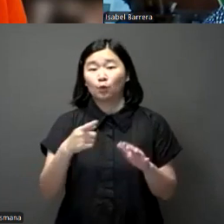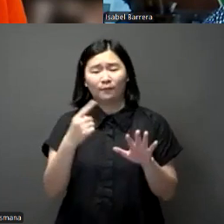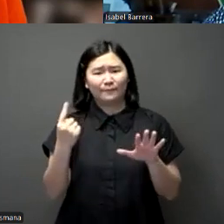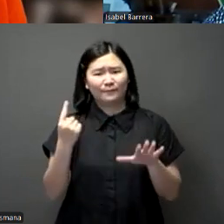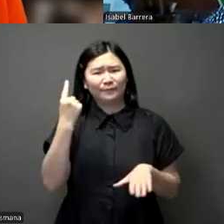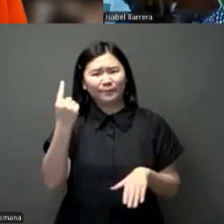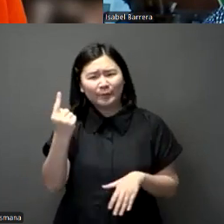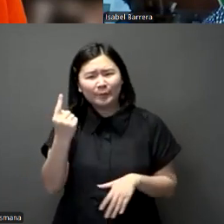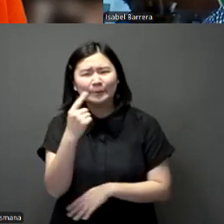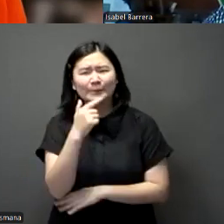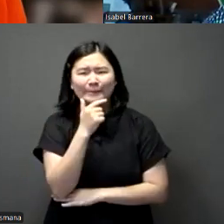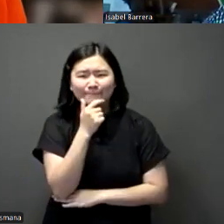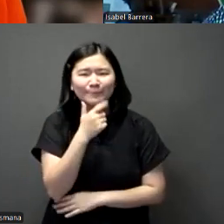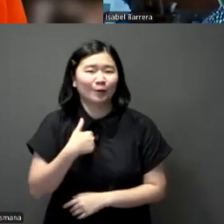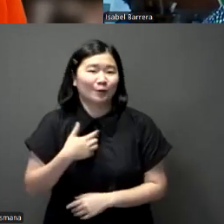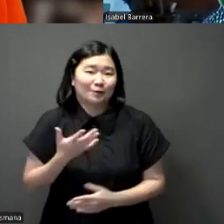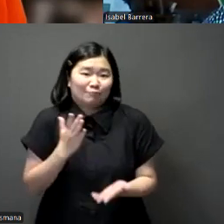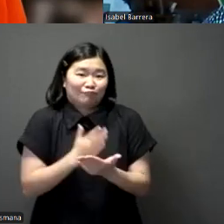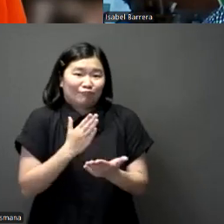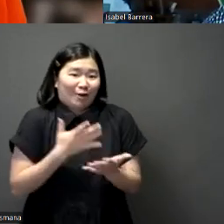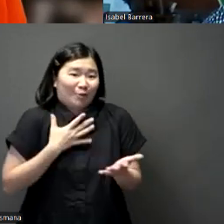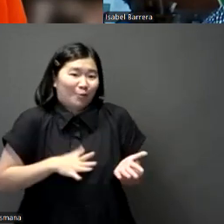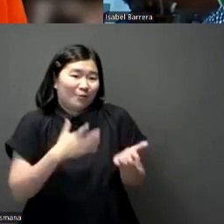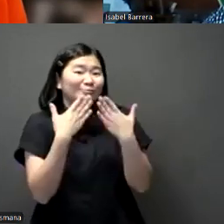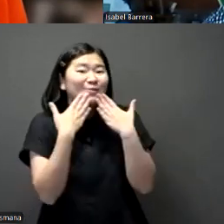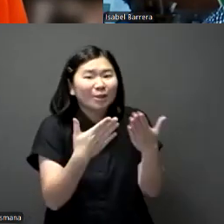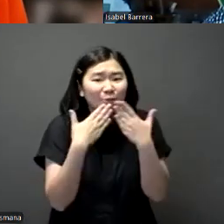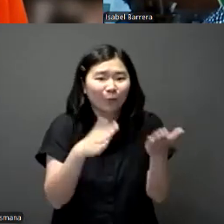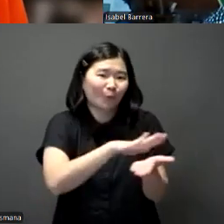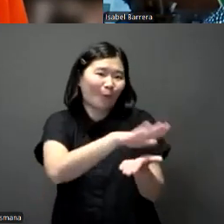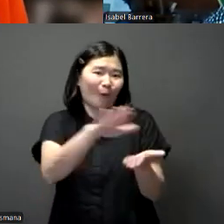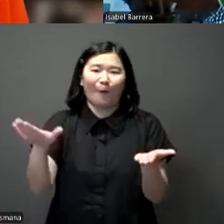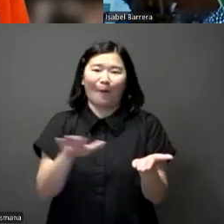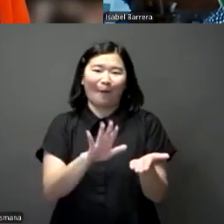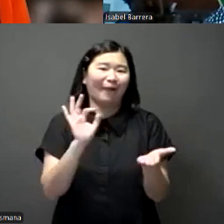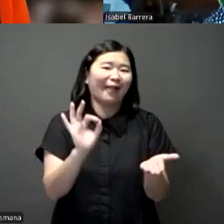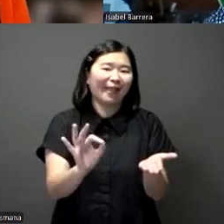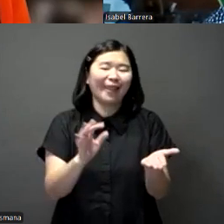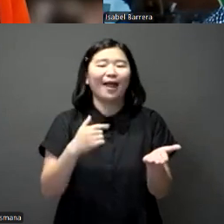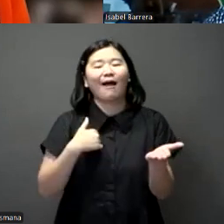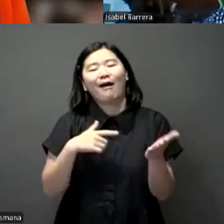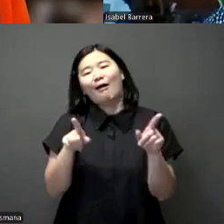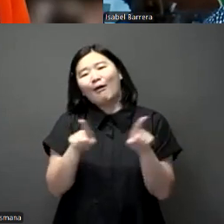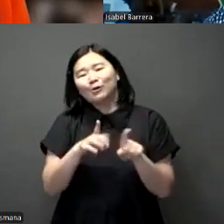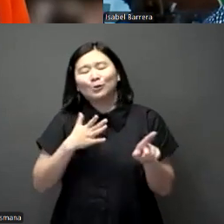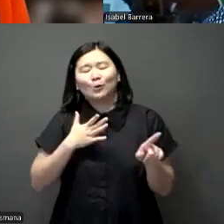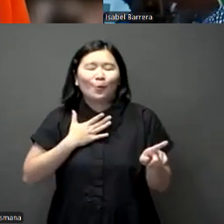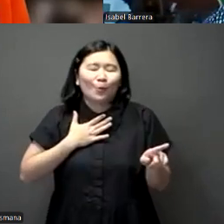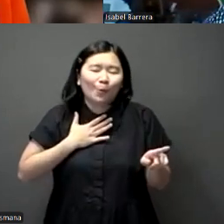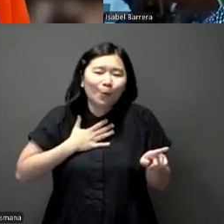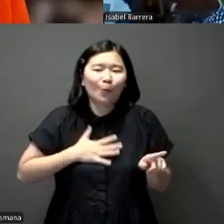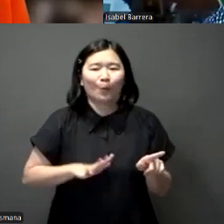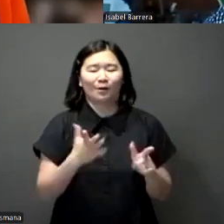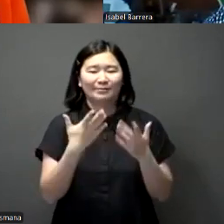Gracias a la doctora Pereira. Les quiero dar las gracias a todos los participantes. Una disculpa por haber